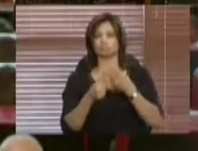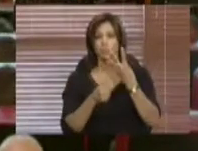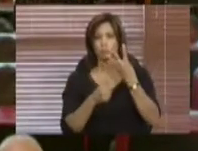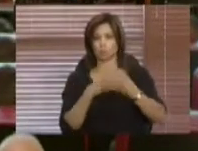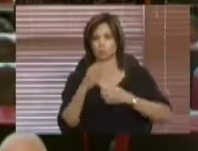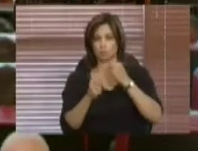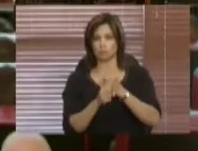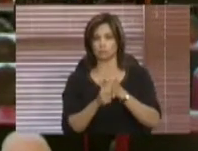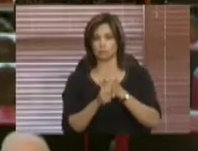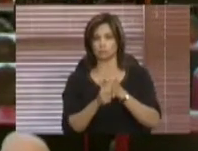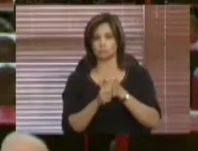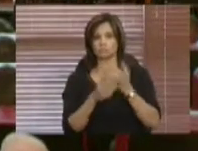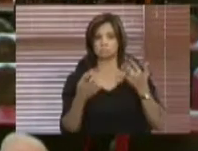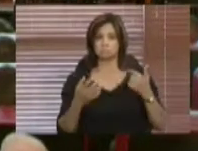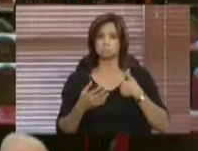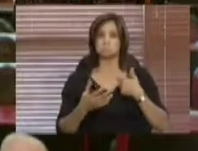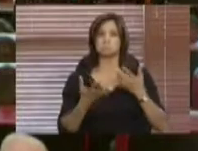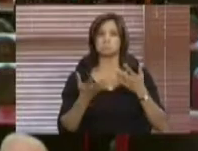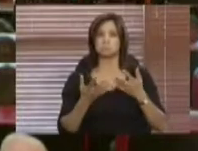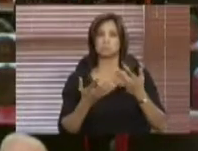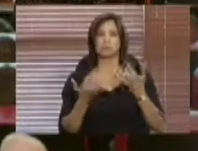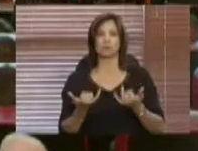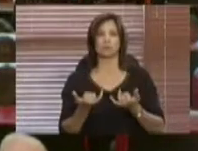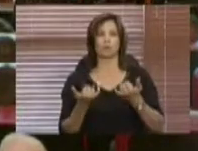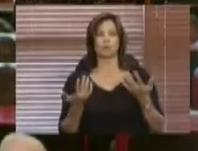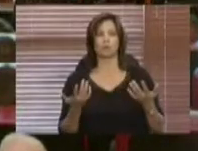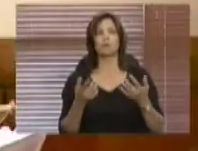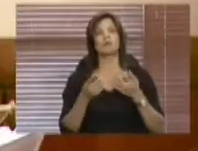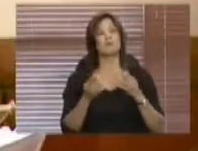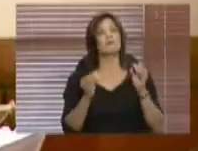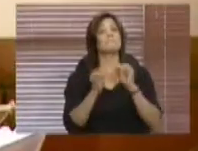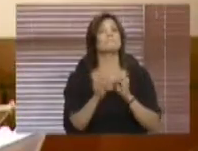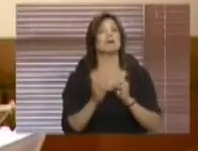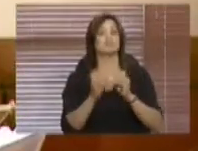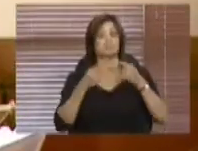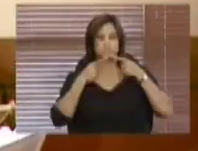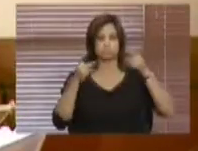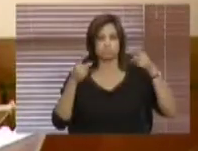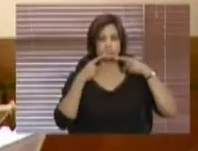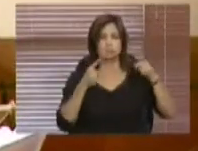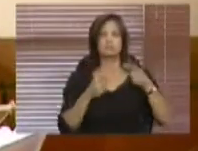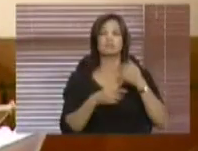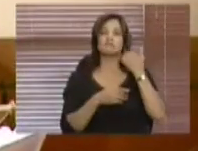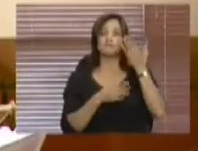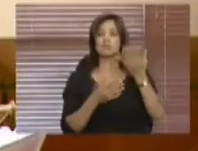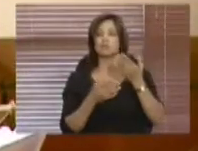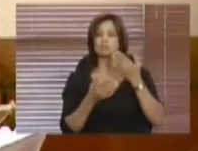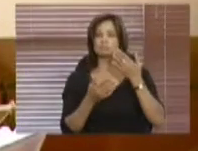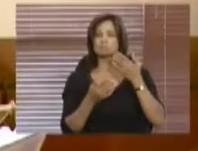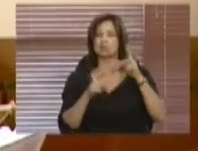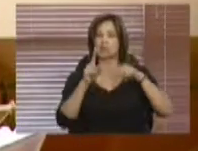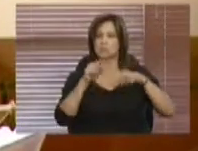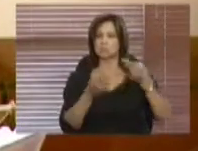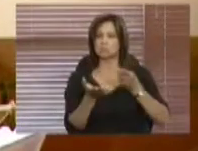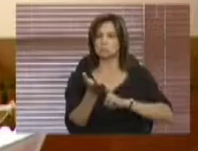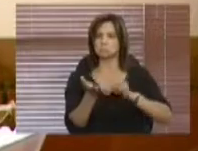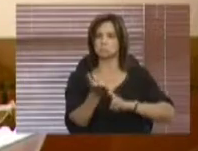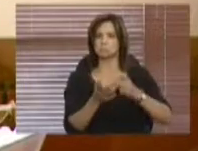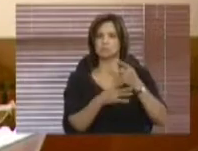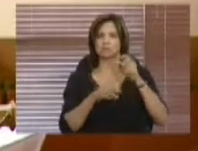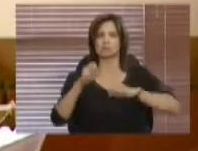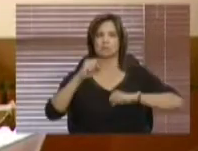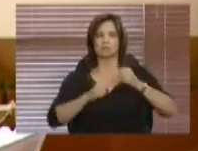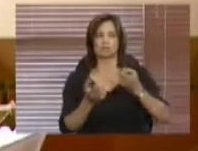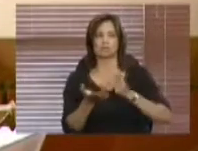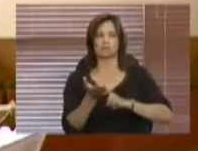4 años de actividad. Yo quería que este día hubiese más sentencias publicadas, faltaron algunas firmas. Estamos modificando el sistema